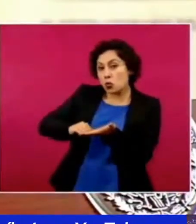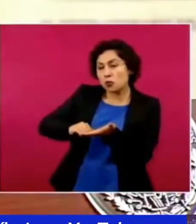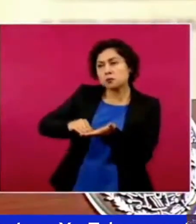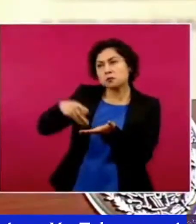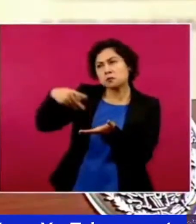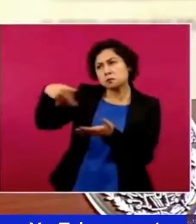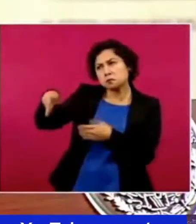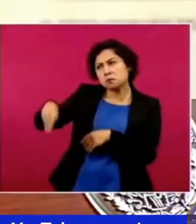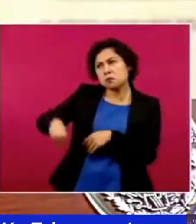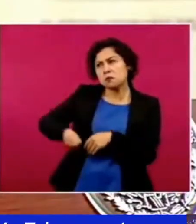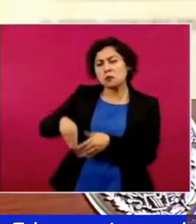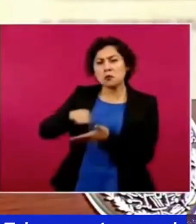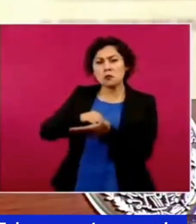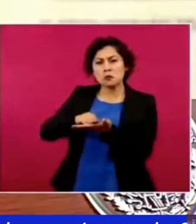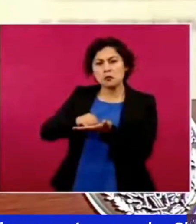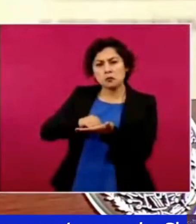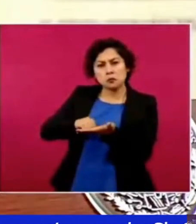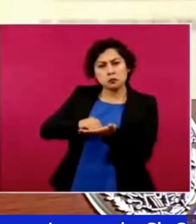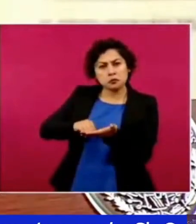al rey emérito,